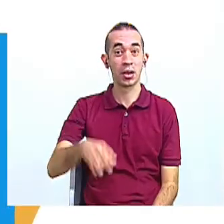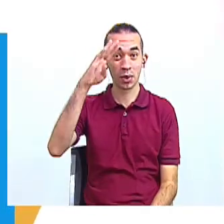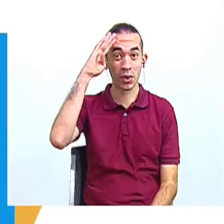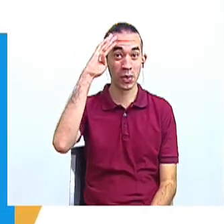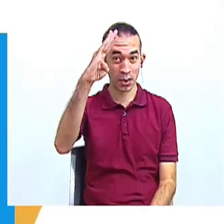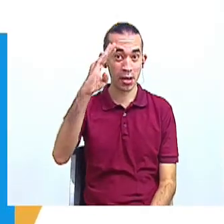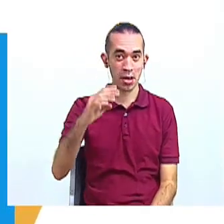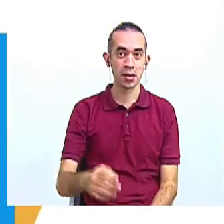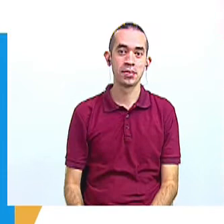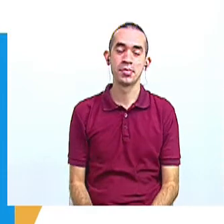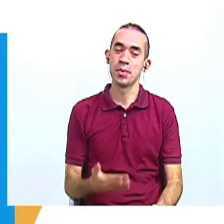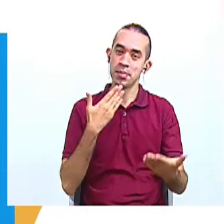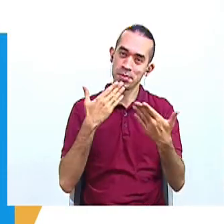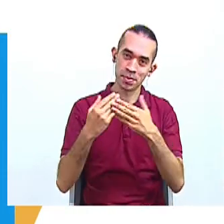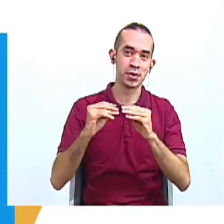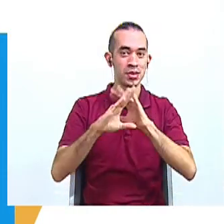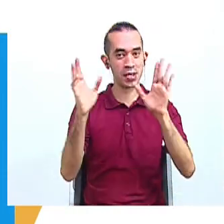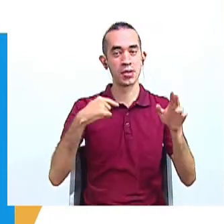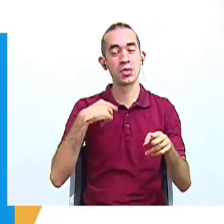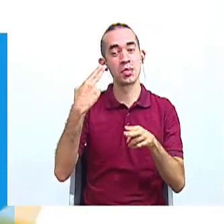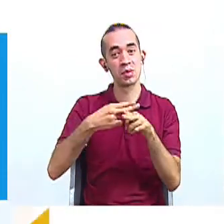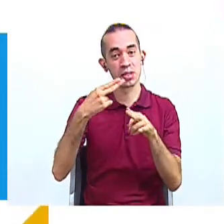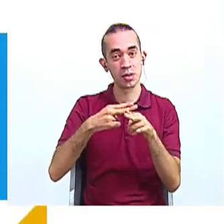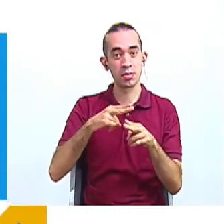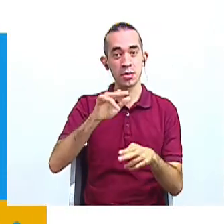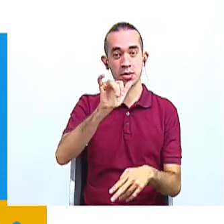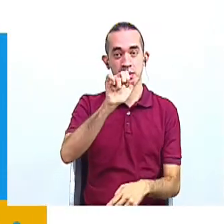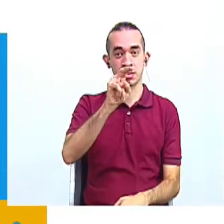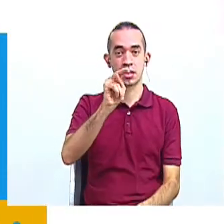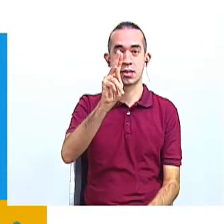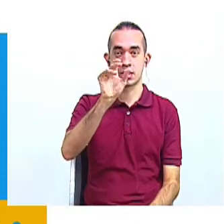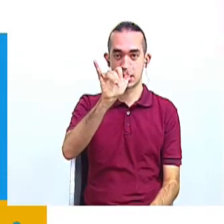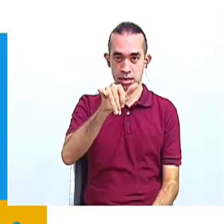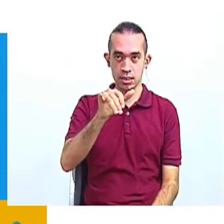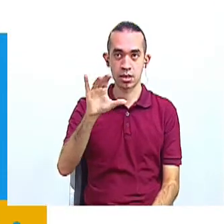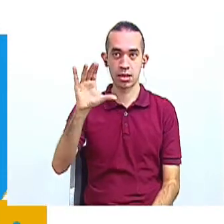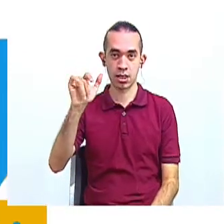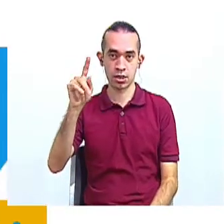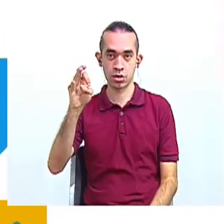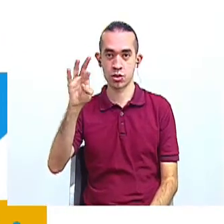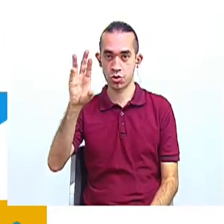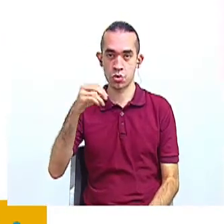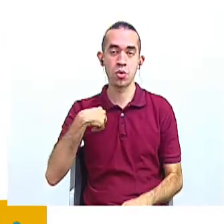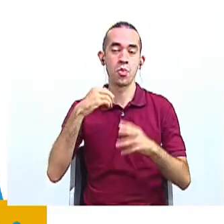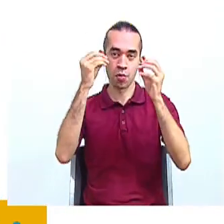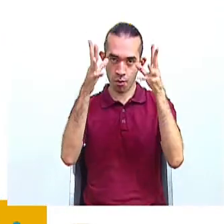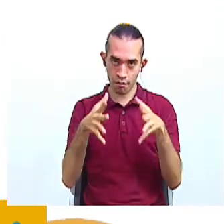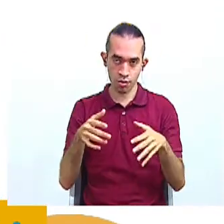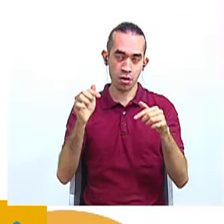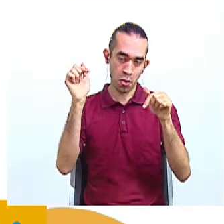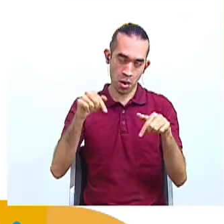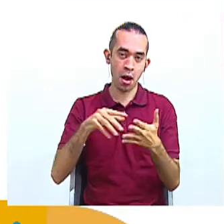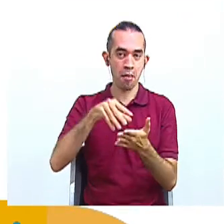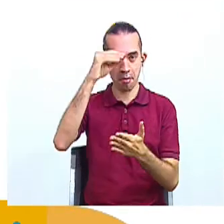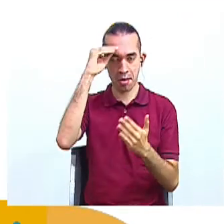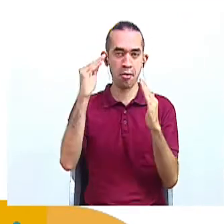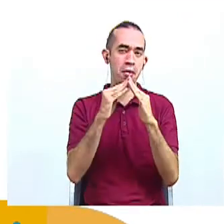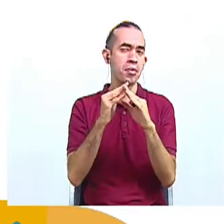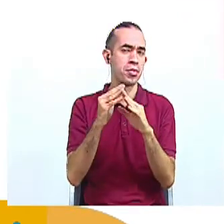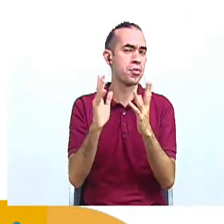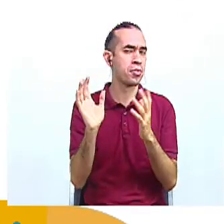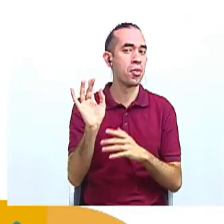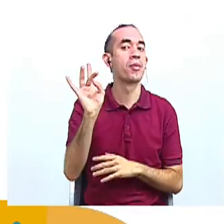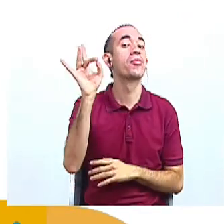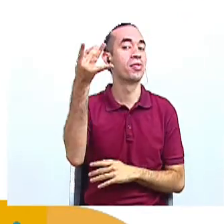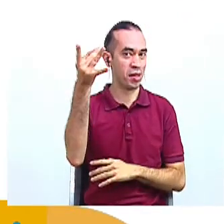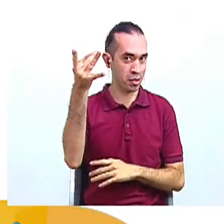Hola, muy buenos días. Mi nombre es Jency Castro y soy su profesora del día de hoy de Aprendo en Casa del nivel de 8º